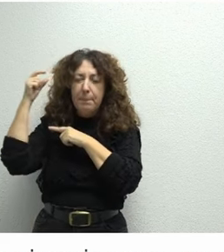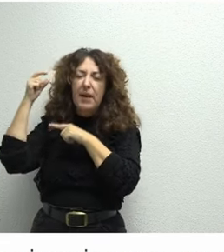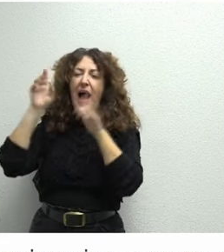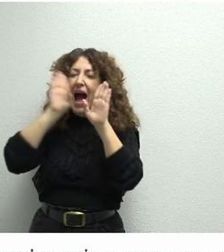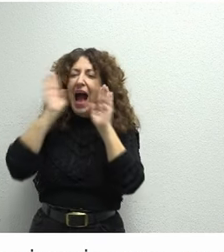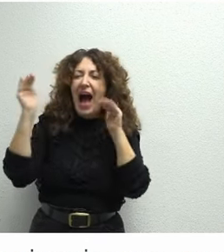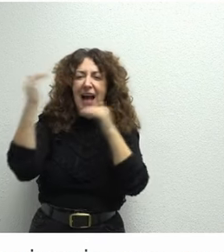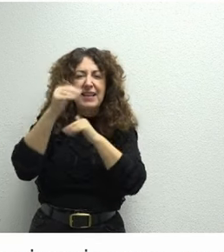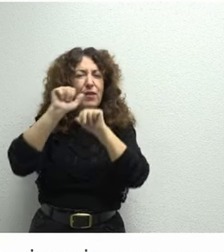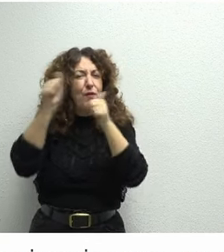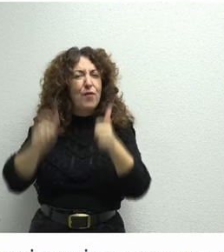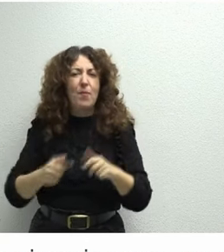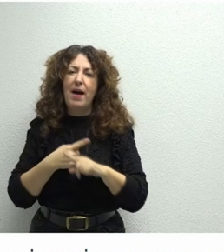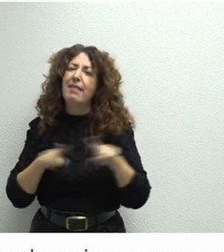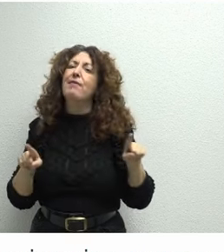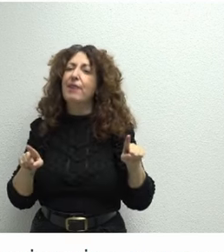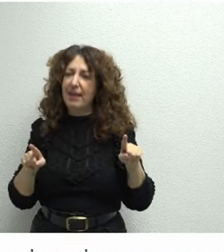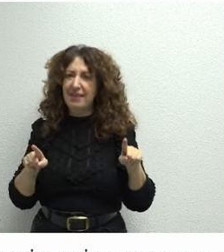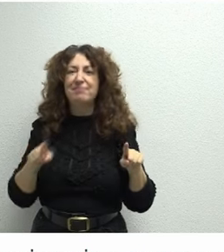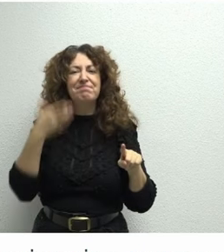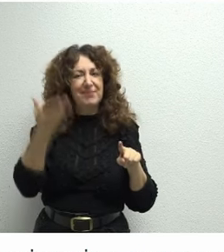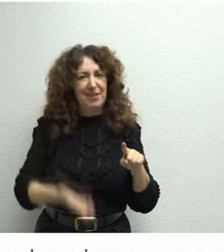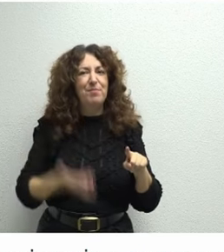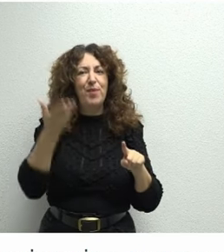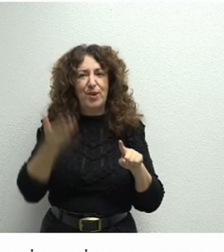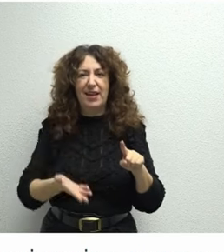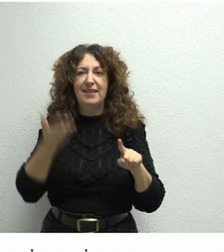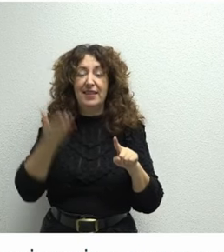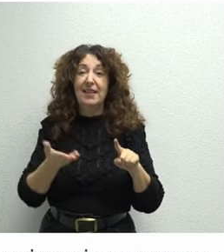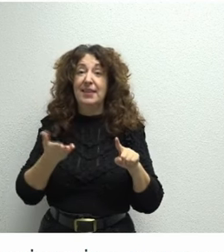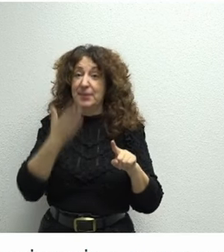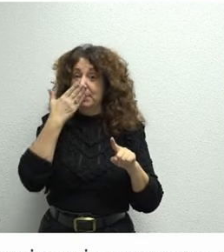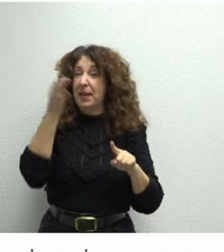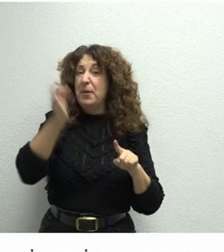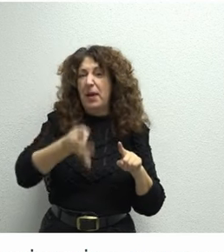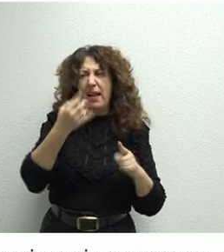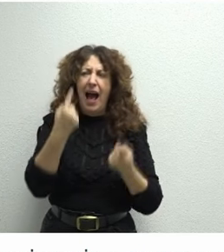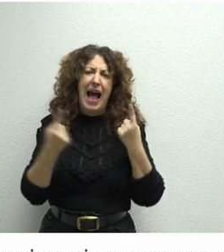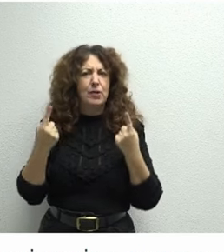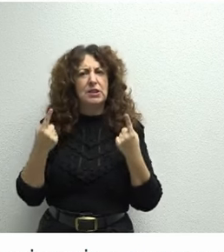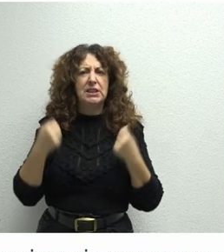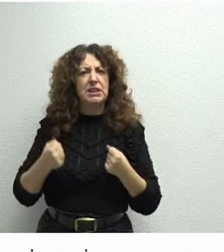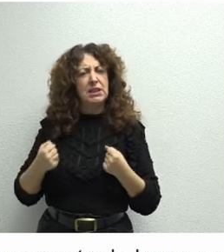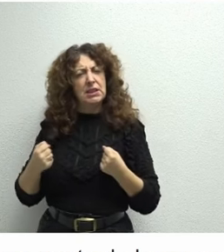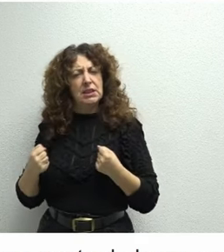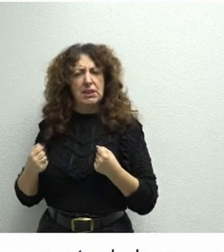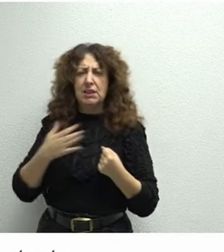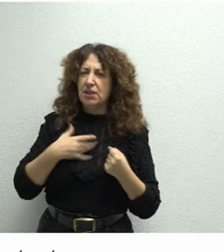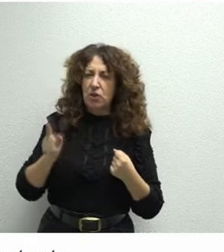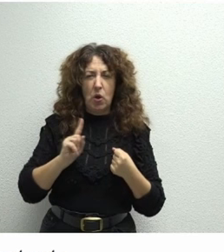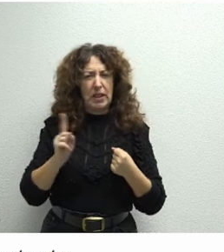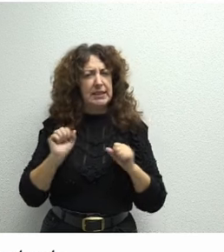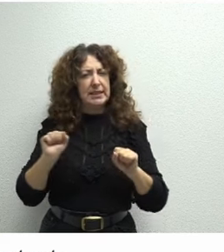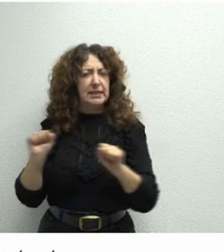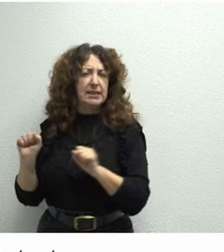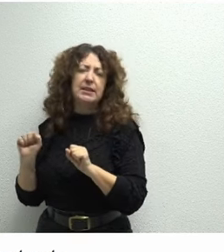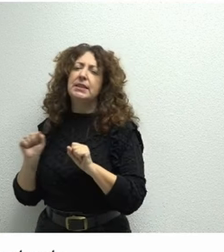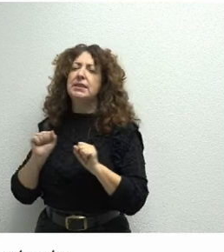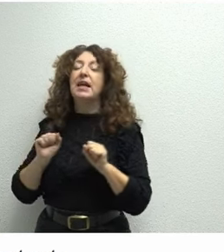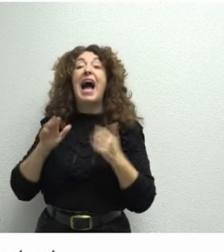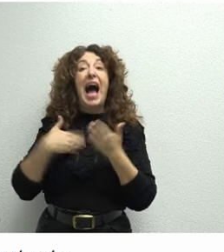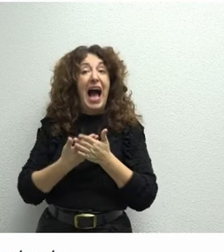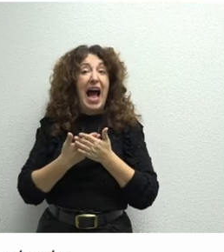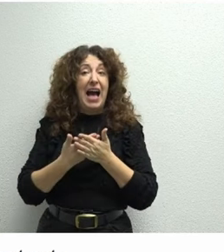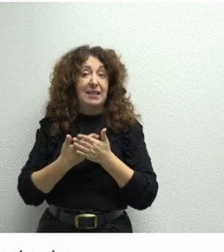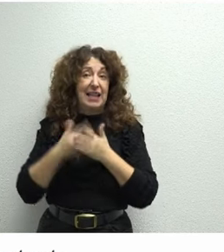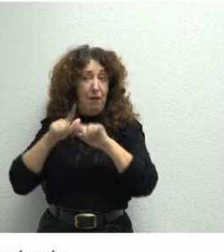es importante no Y bueno pues es verdad que hay resistencia no solo por parte de los profesionales también de las